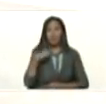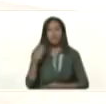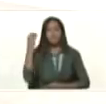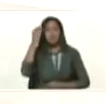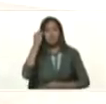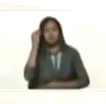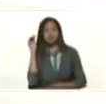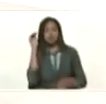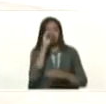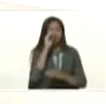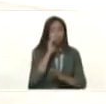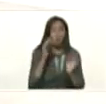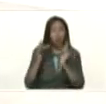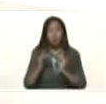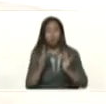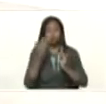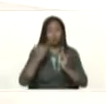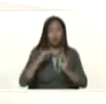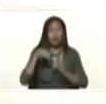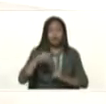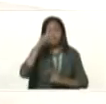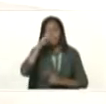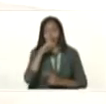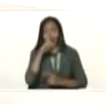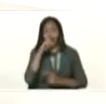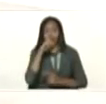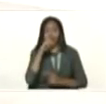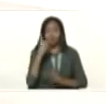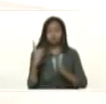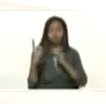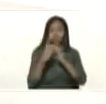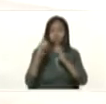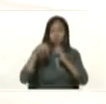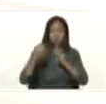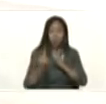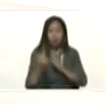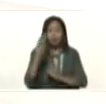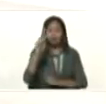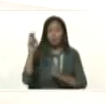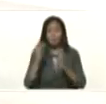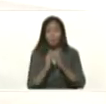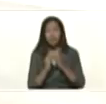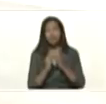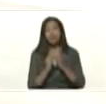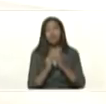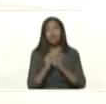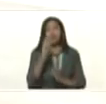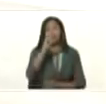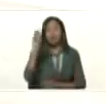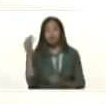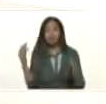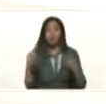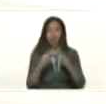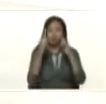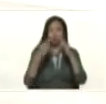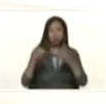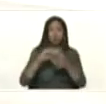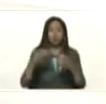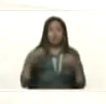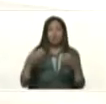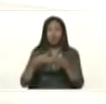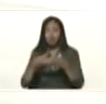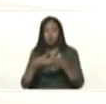de estas alianzas en este 2019 y de cara al 2020 con este nuevo encuentro, esta reunión